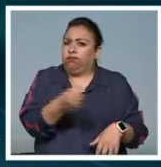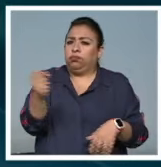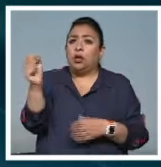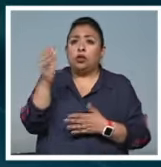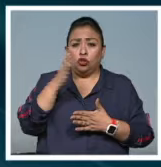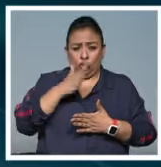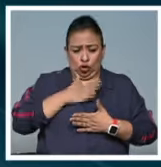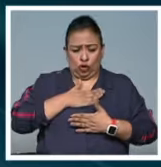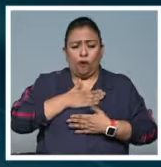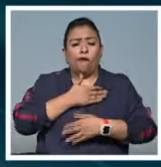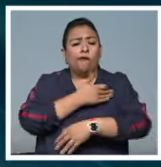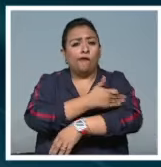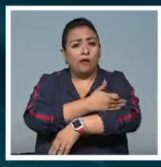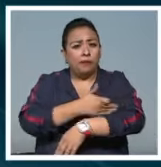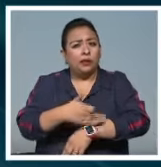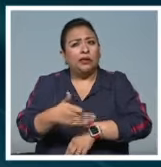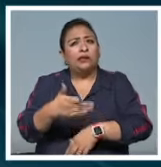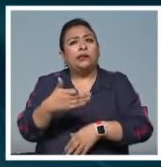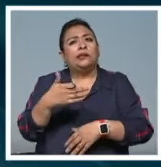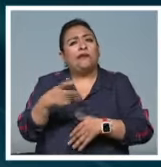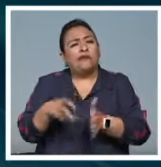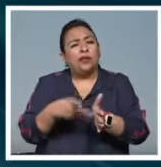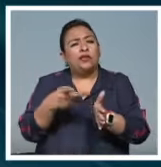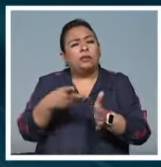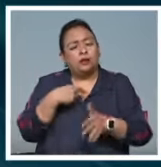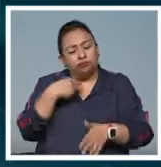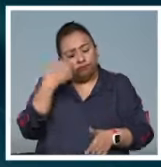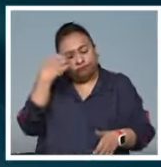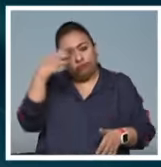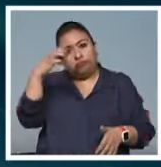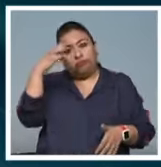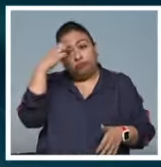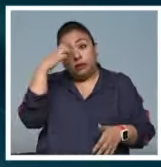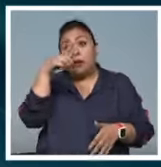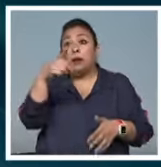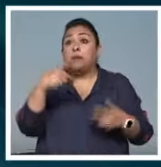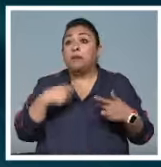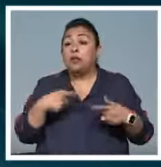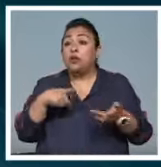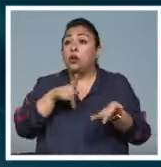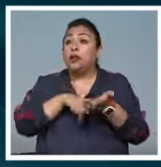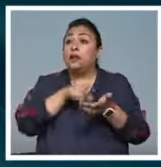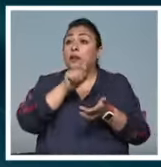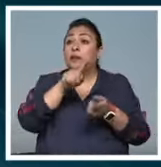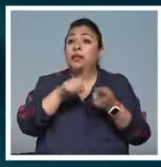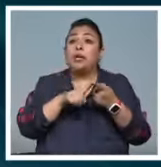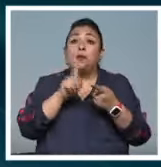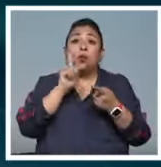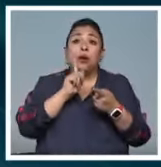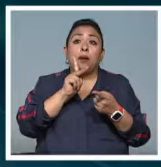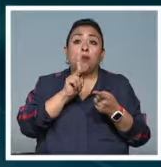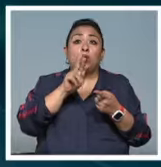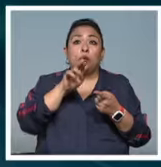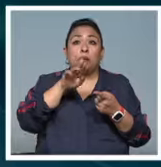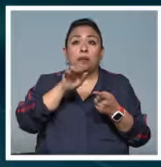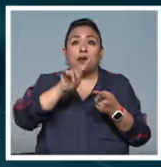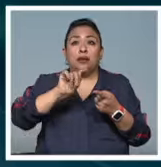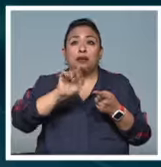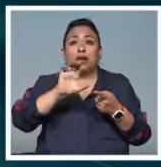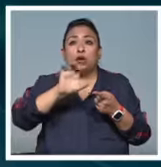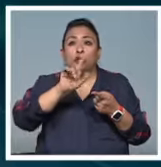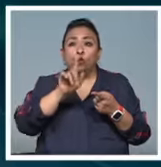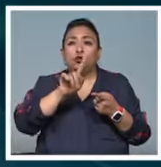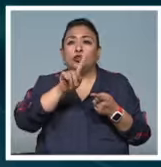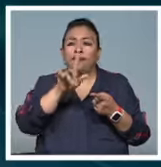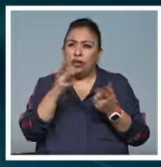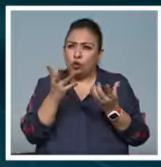mi familia la echamos continuamente de menos. Entre el público estuvo también la productora Marta Cruz Zabaleta,